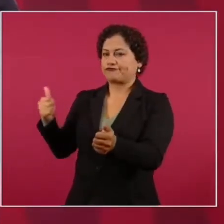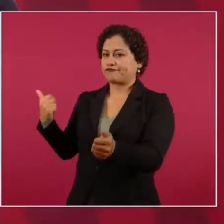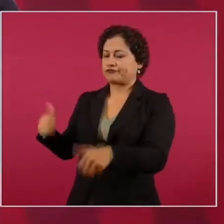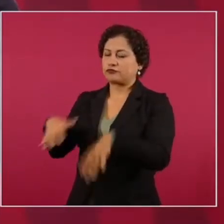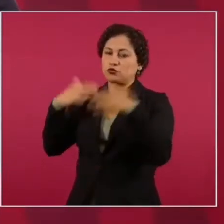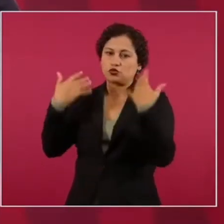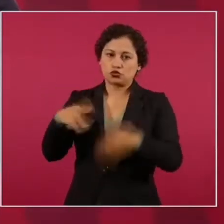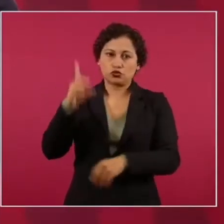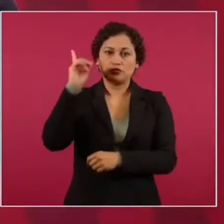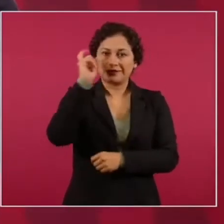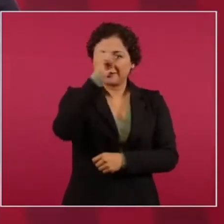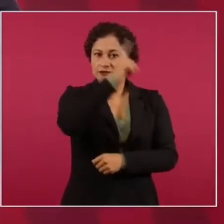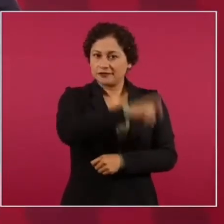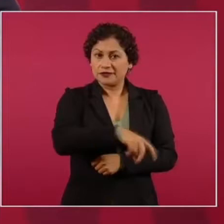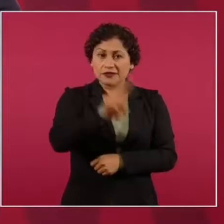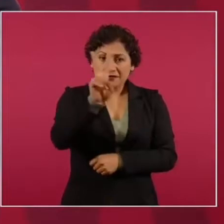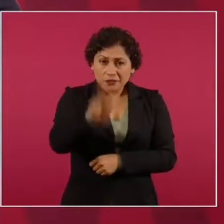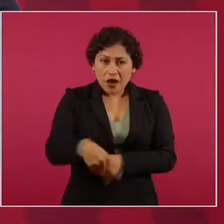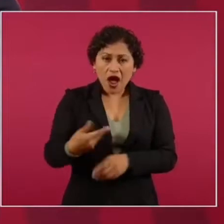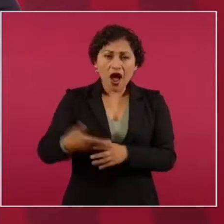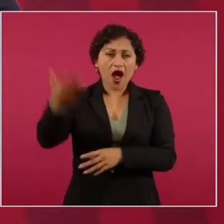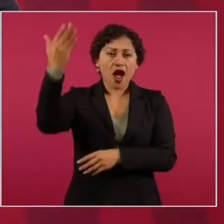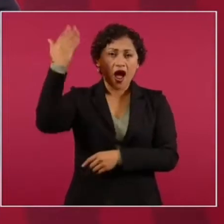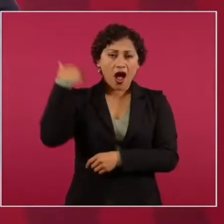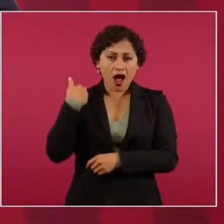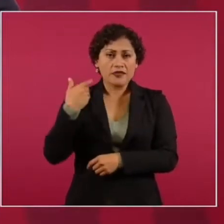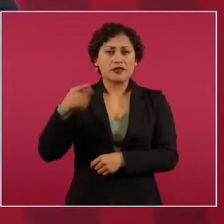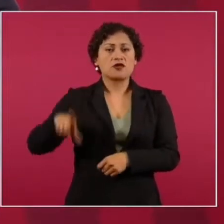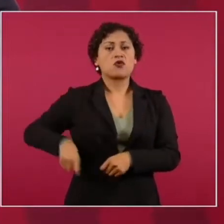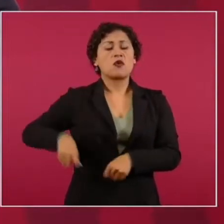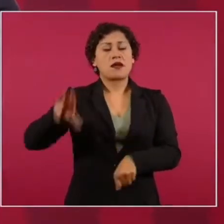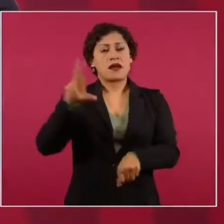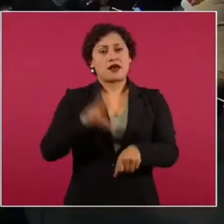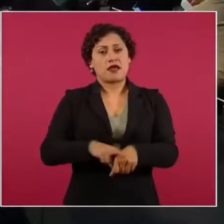Nada más llegaban a robar.